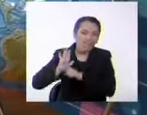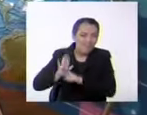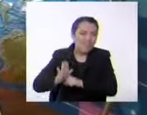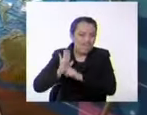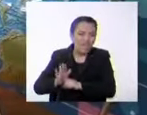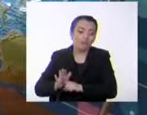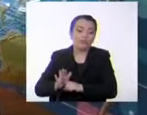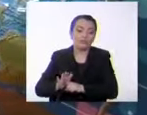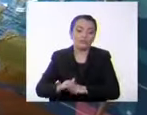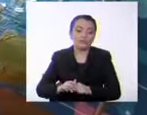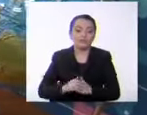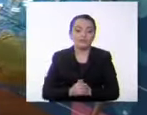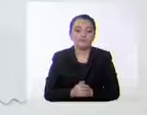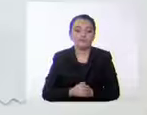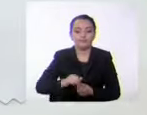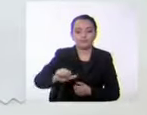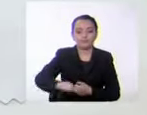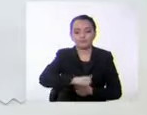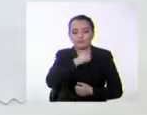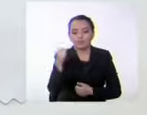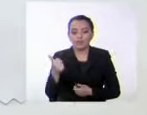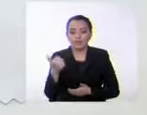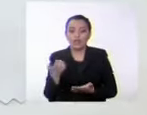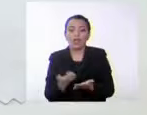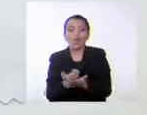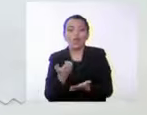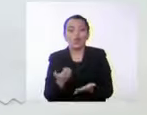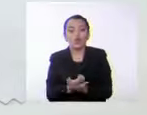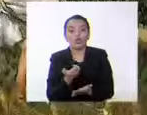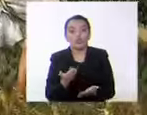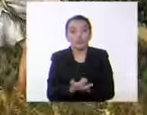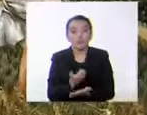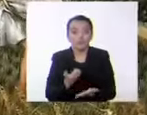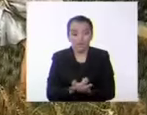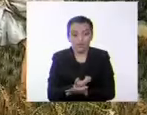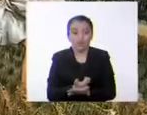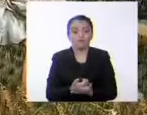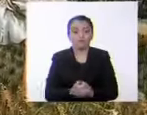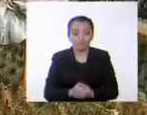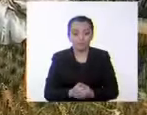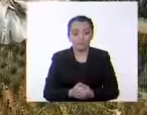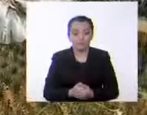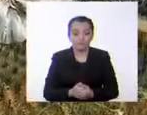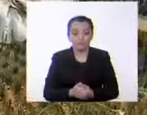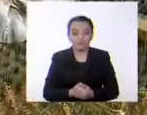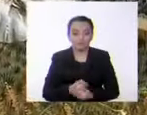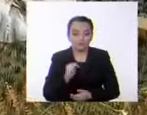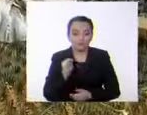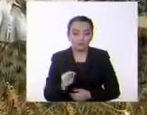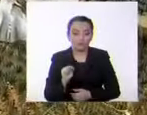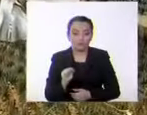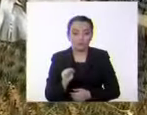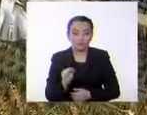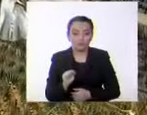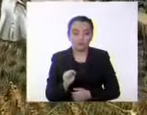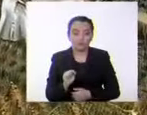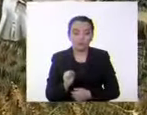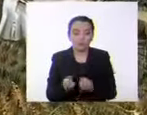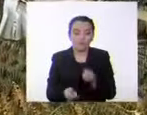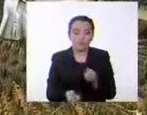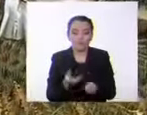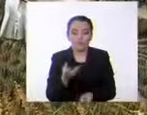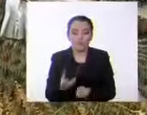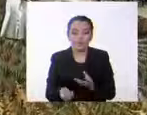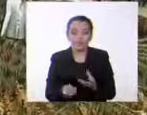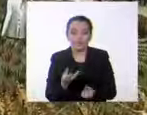economía, Kiria, porque obviamente los indígenas cultivaban, pero ya esto era para los